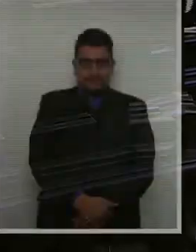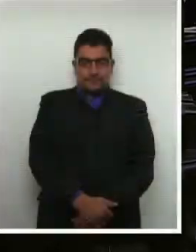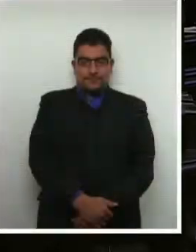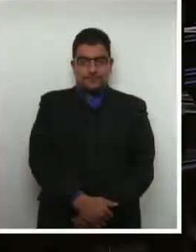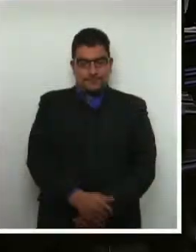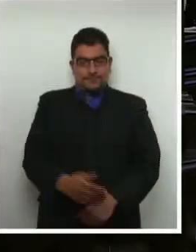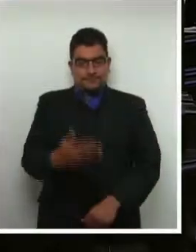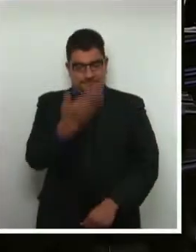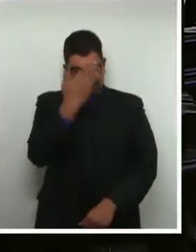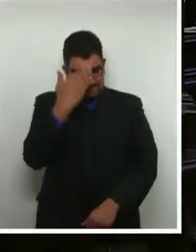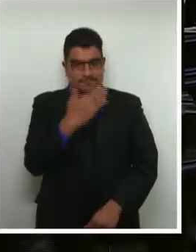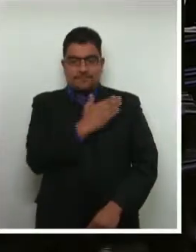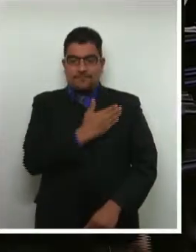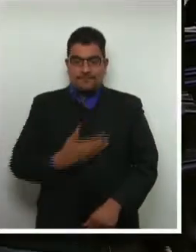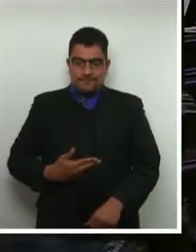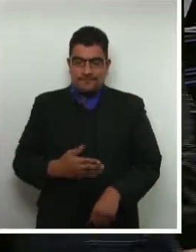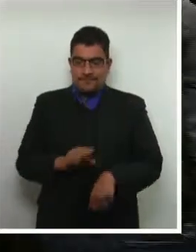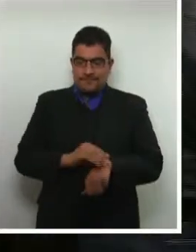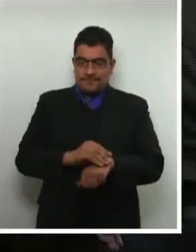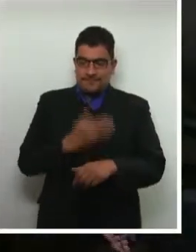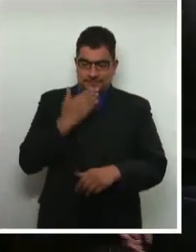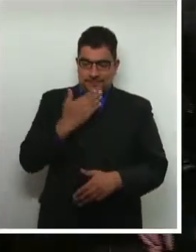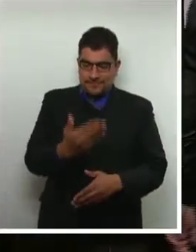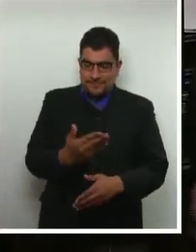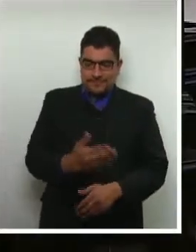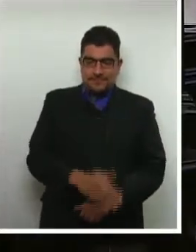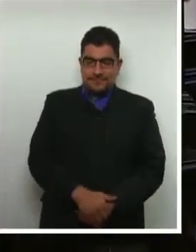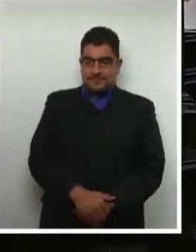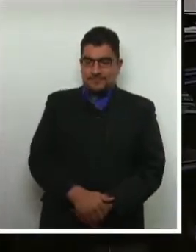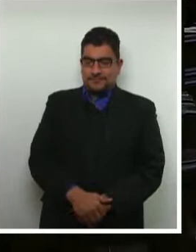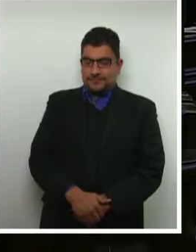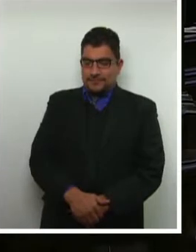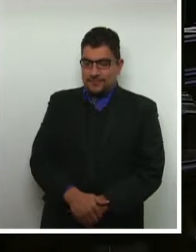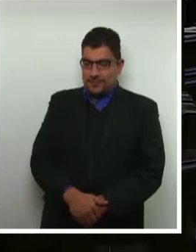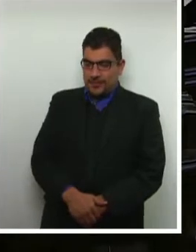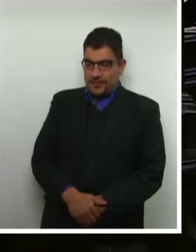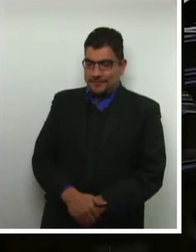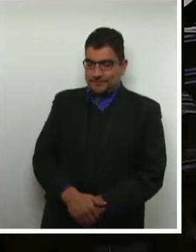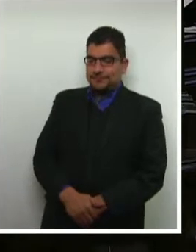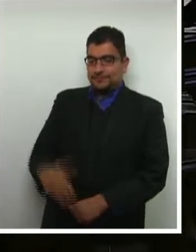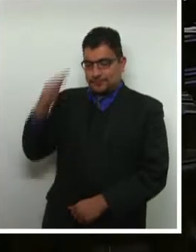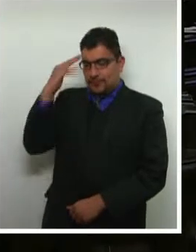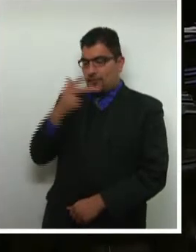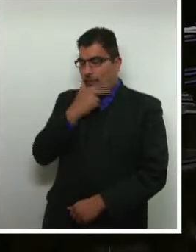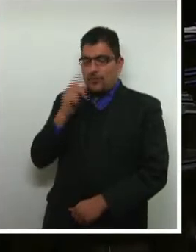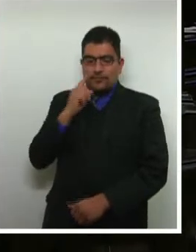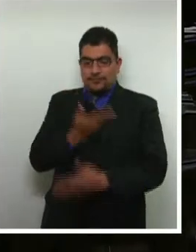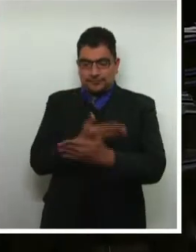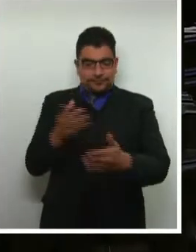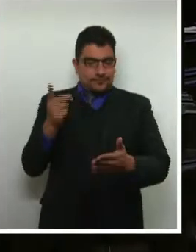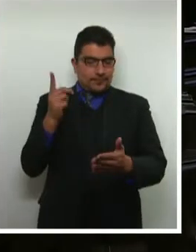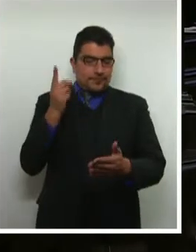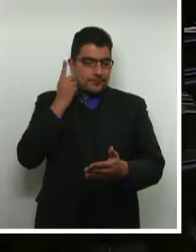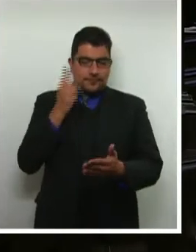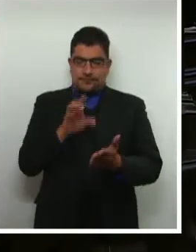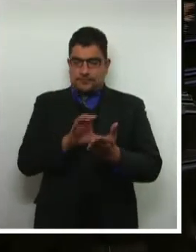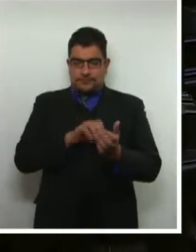Con su permiso, señor presidente, señoras diputadas, señores diputados constituyentes,